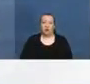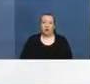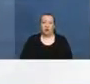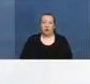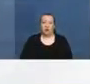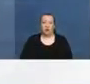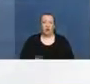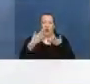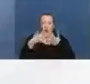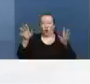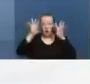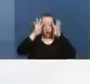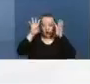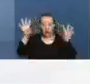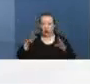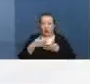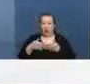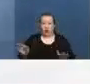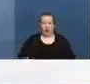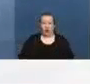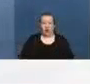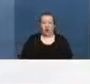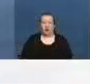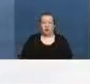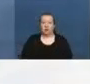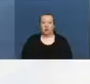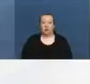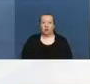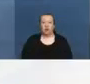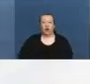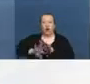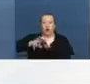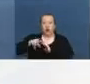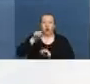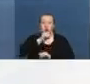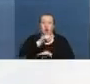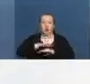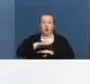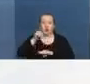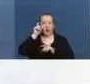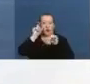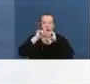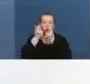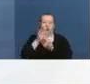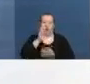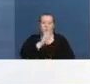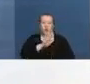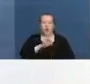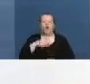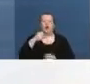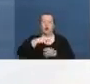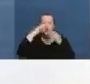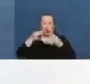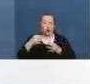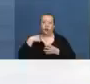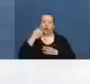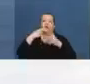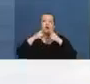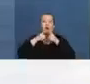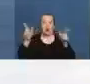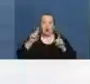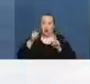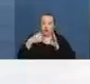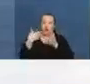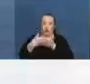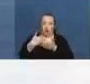es cualquier cosa es cualquier cosa en todo caso a los corruptos siempre fueron ellos y hablemos con datos no con relatos que en diez